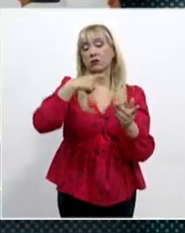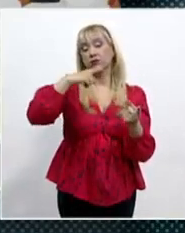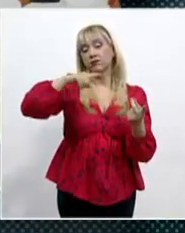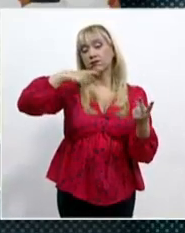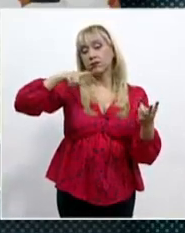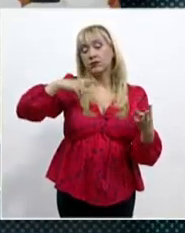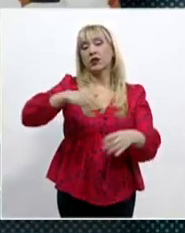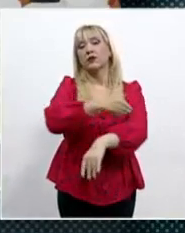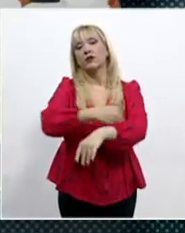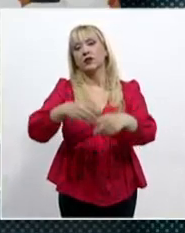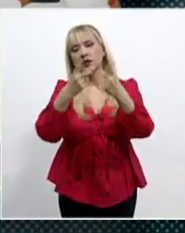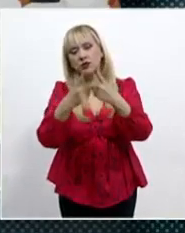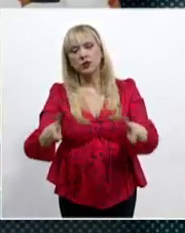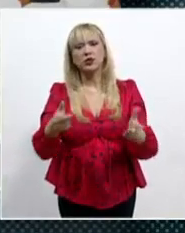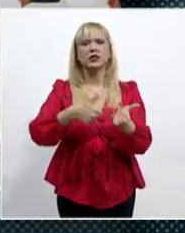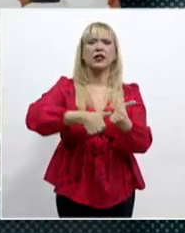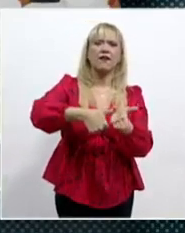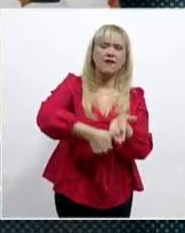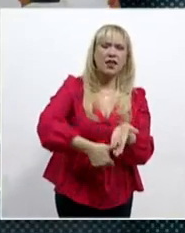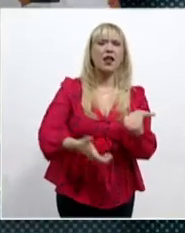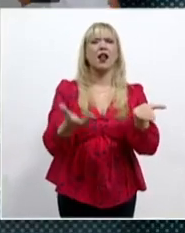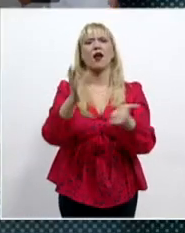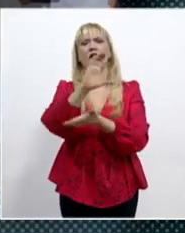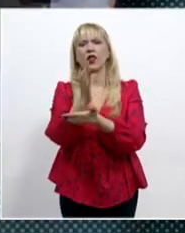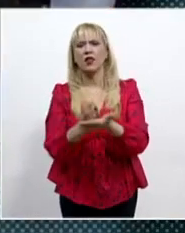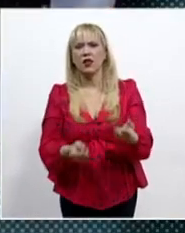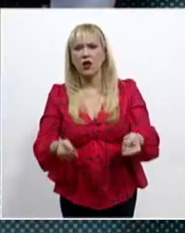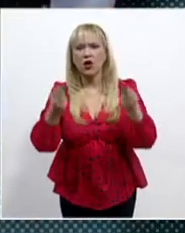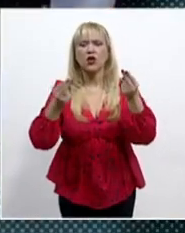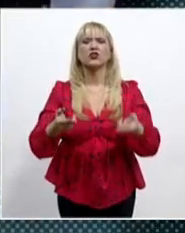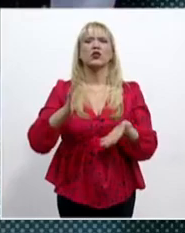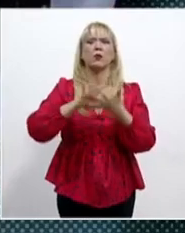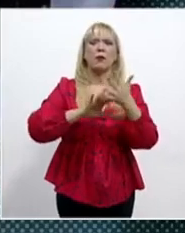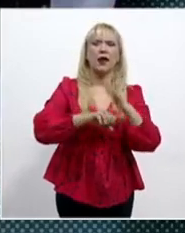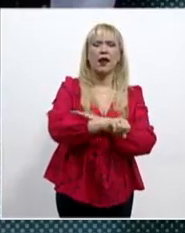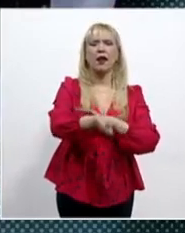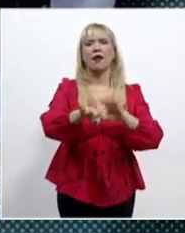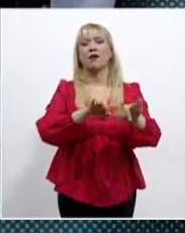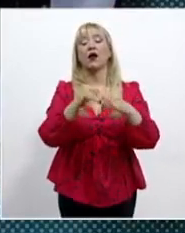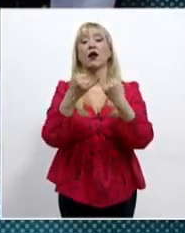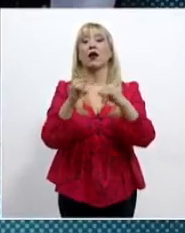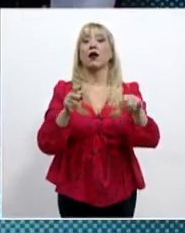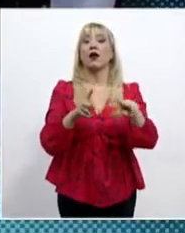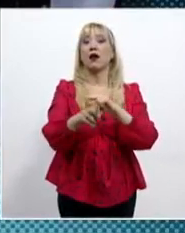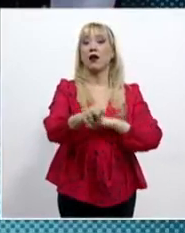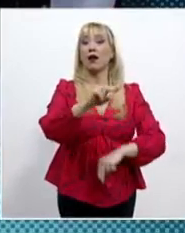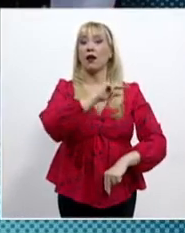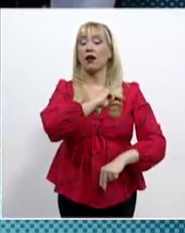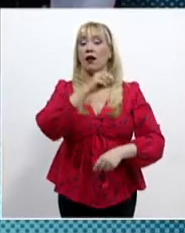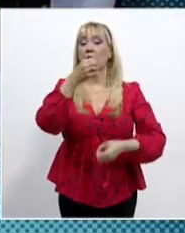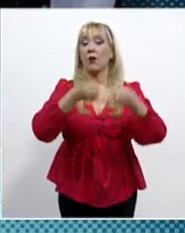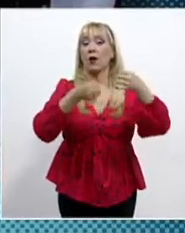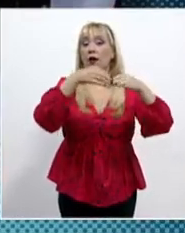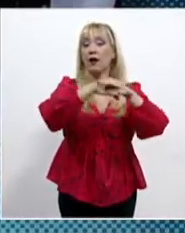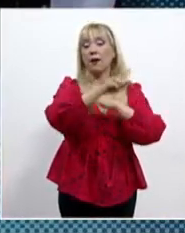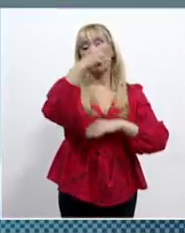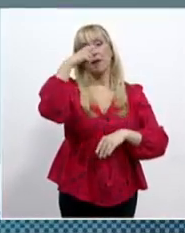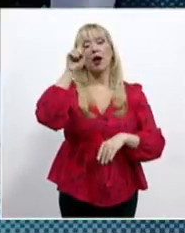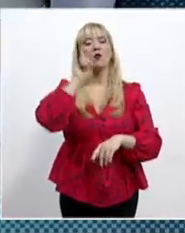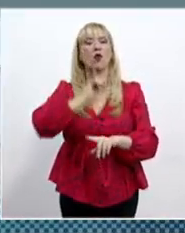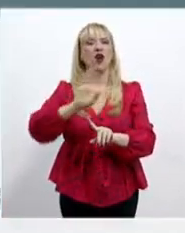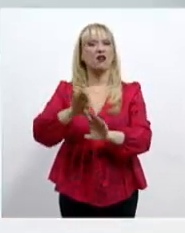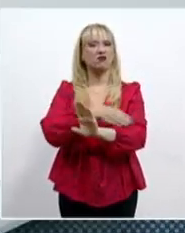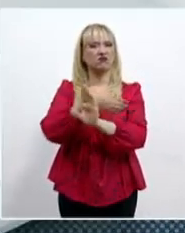materia familiar, civil, mercantil, penal y laboral, e inauguró los juzgados especializados en violencia familiar contra la mujer.